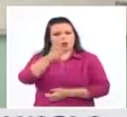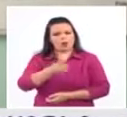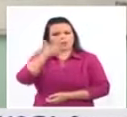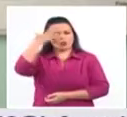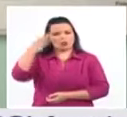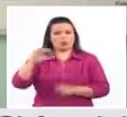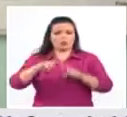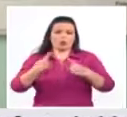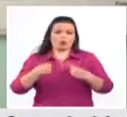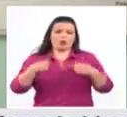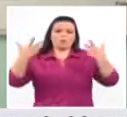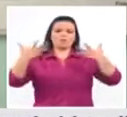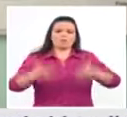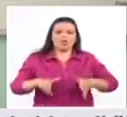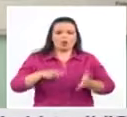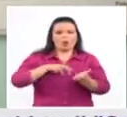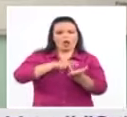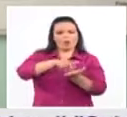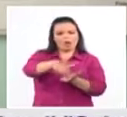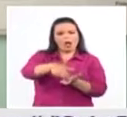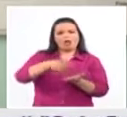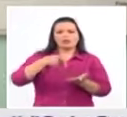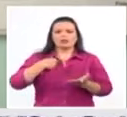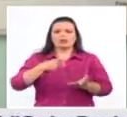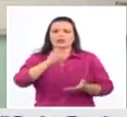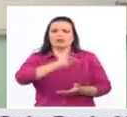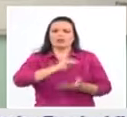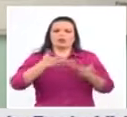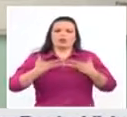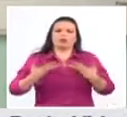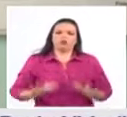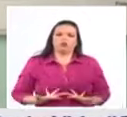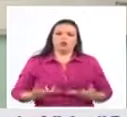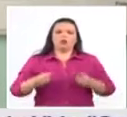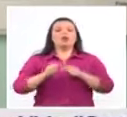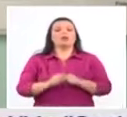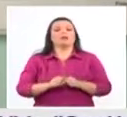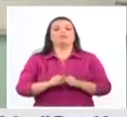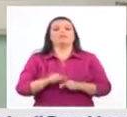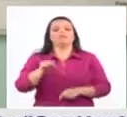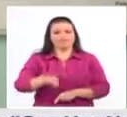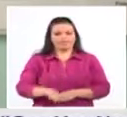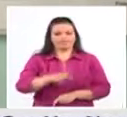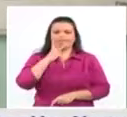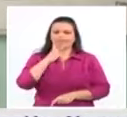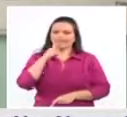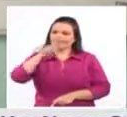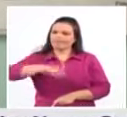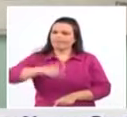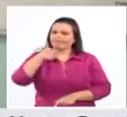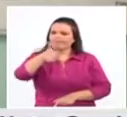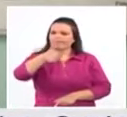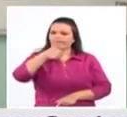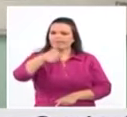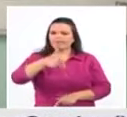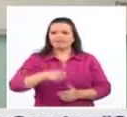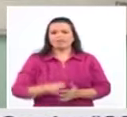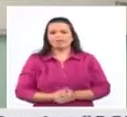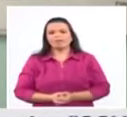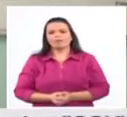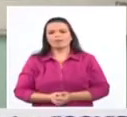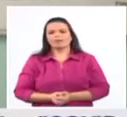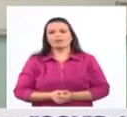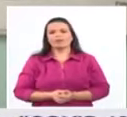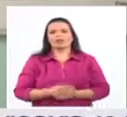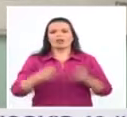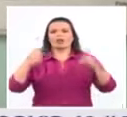la fatiga, el doctor ha sido muy eficiente en esas condiciones, la fisiatra, los ejercicios corporales